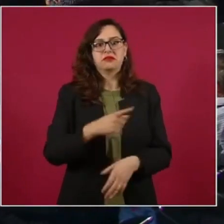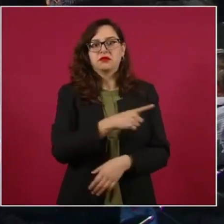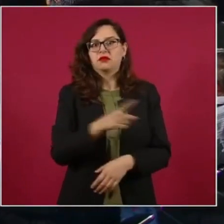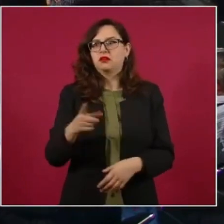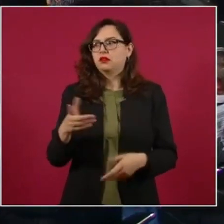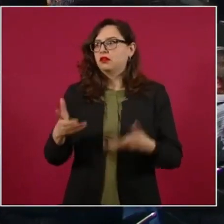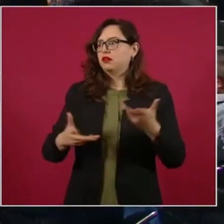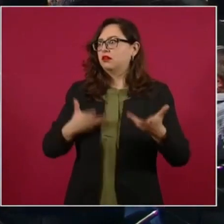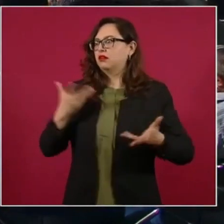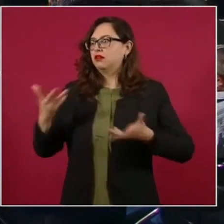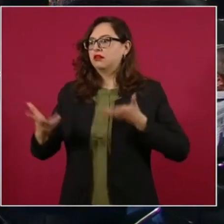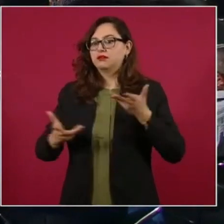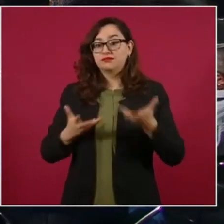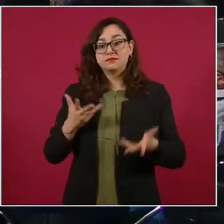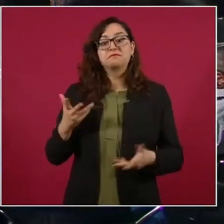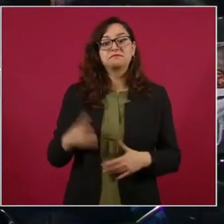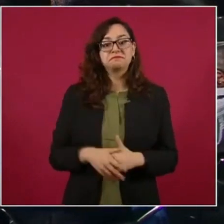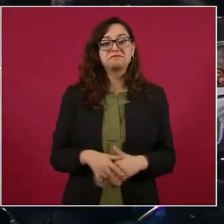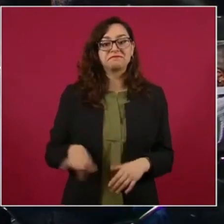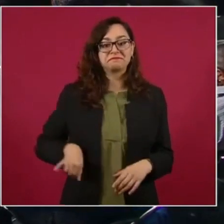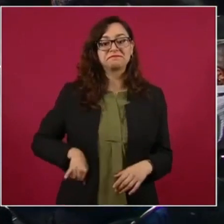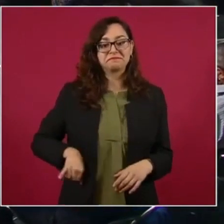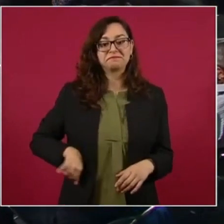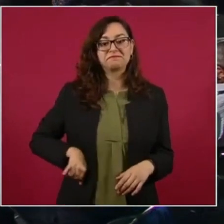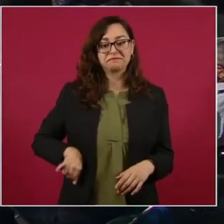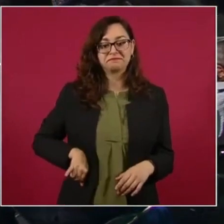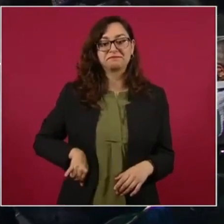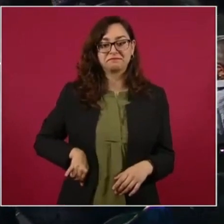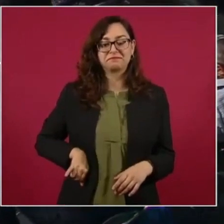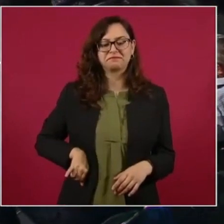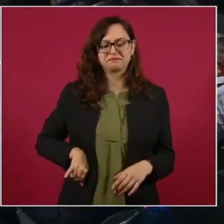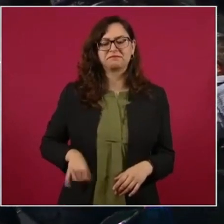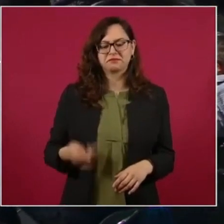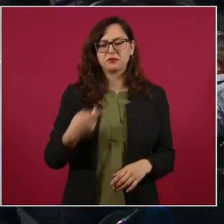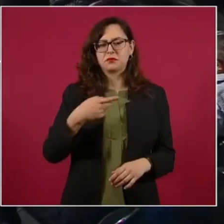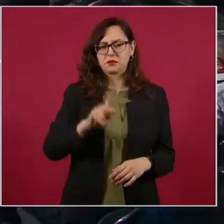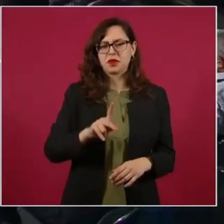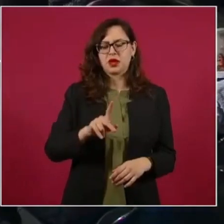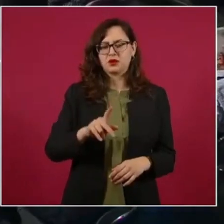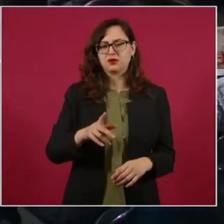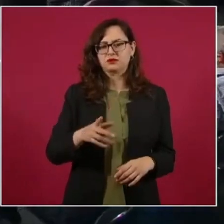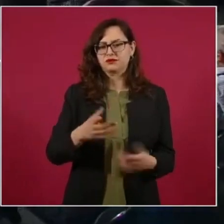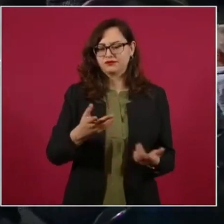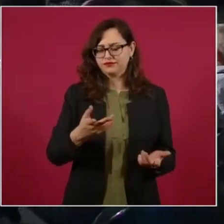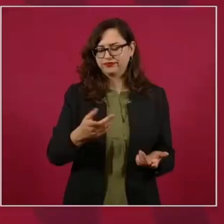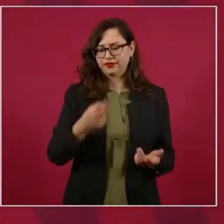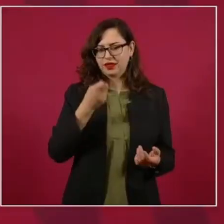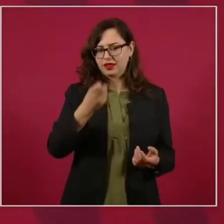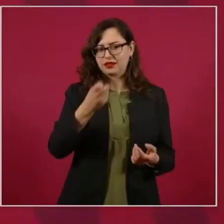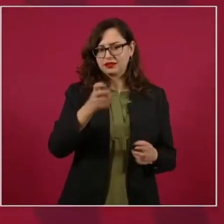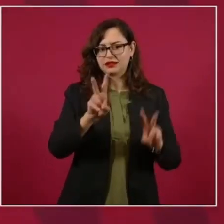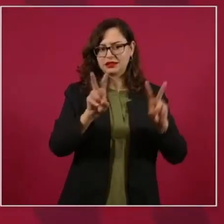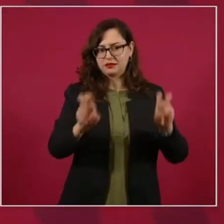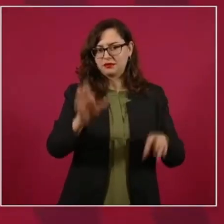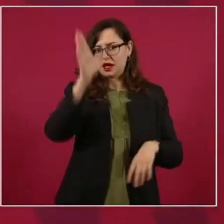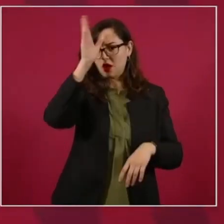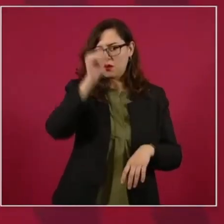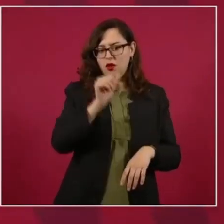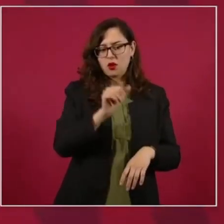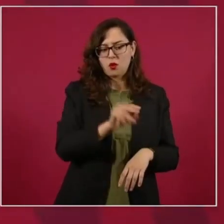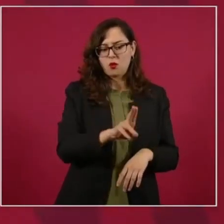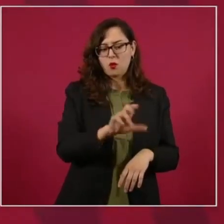Pero si quieres ahorita lo vemos, porque es muy interesante lo de los acuerdos de